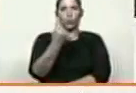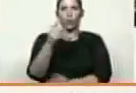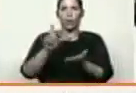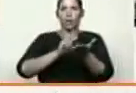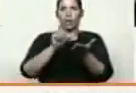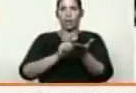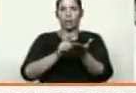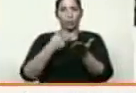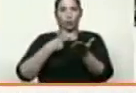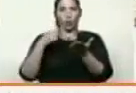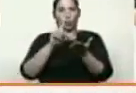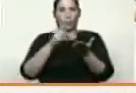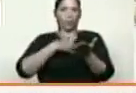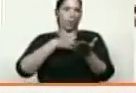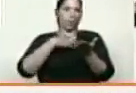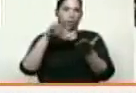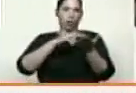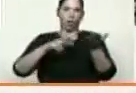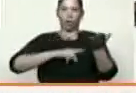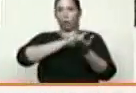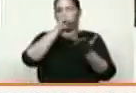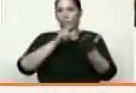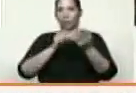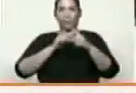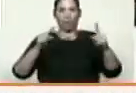leer todo.